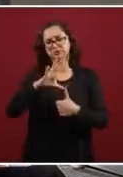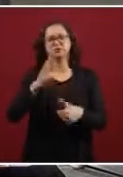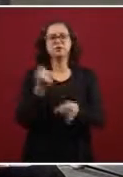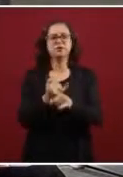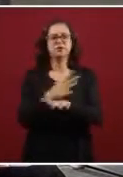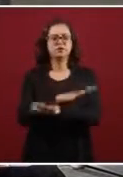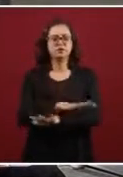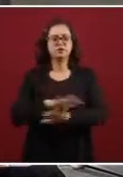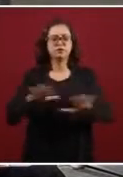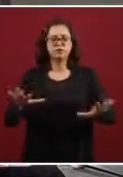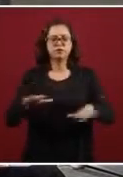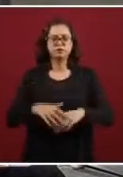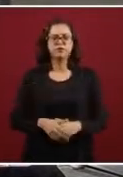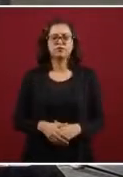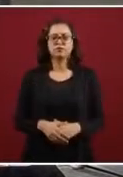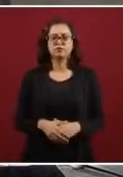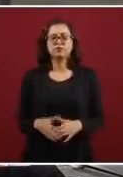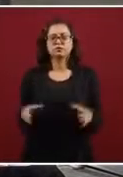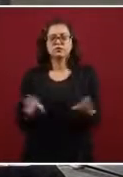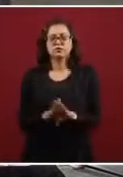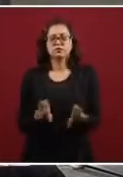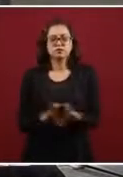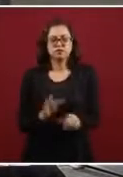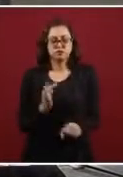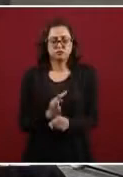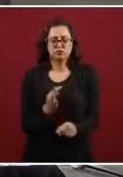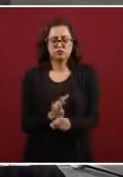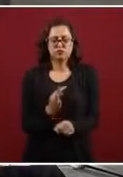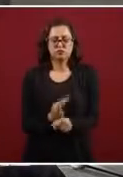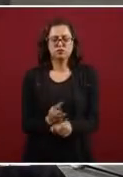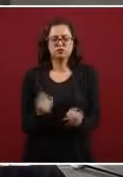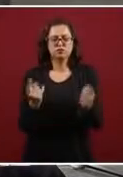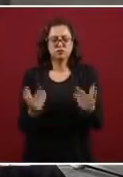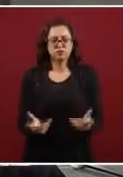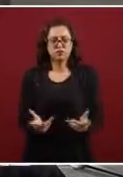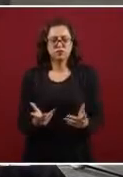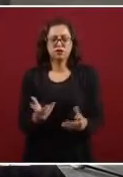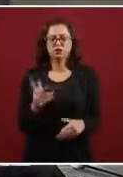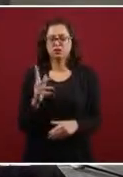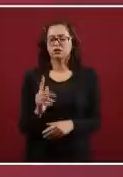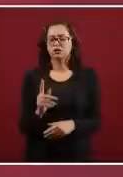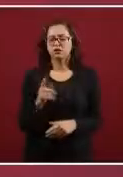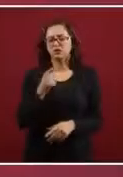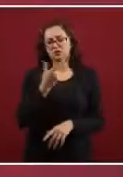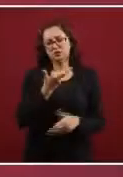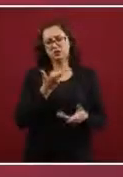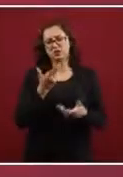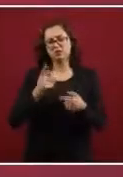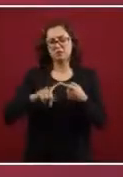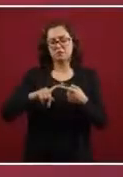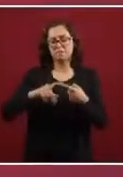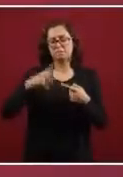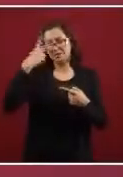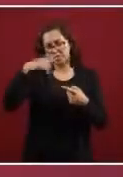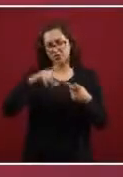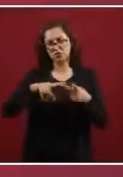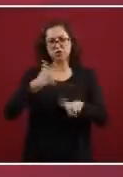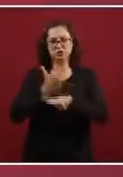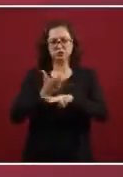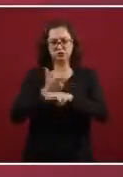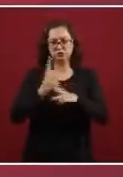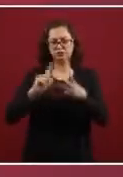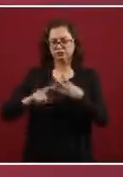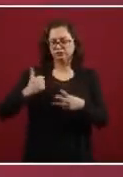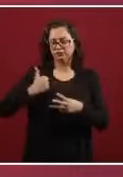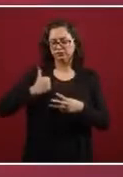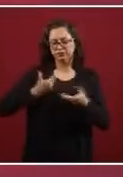informe de en qué punto estamos respecto a las negociaciones del Tratado México, Estados Unidos, Canadá. No es usual que